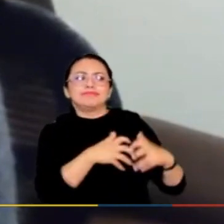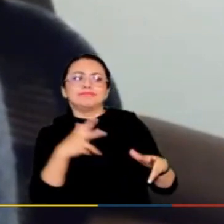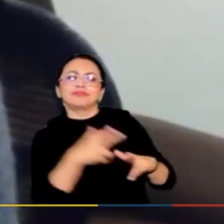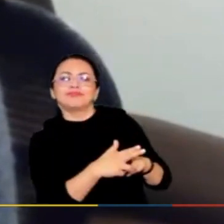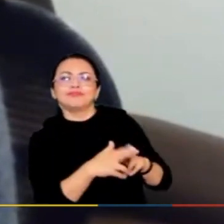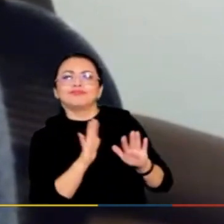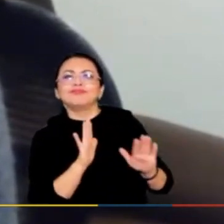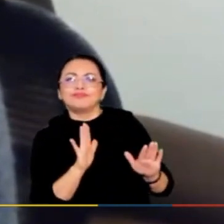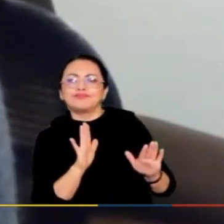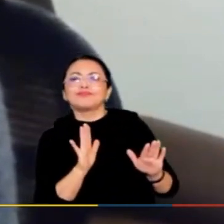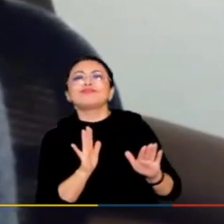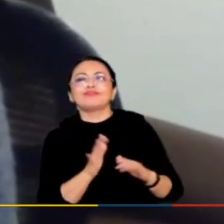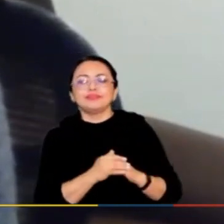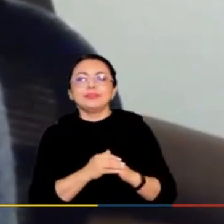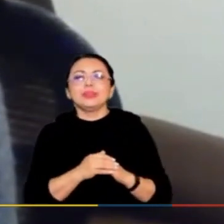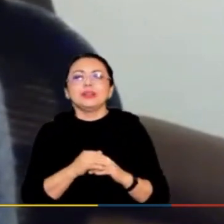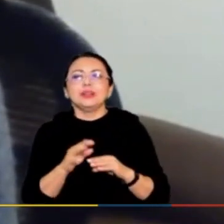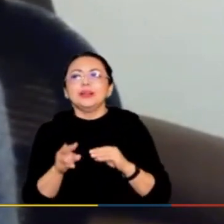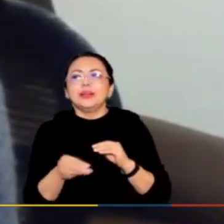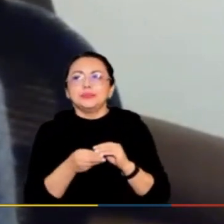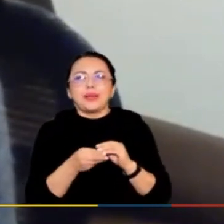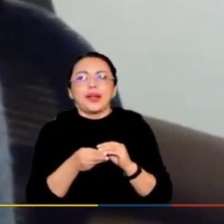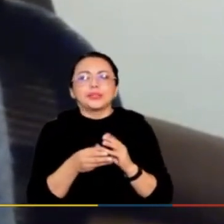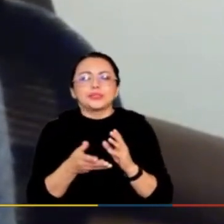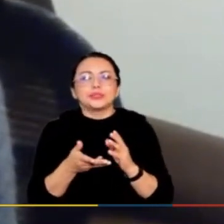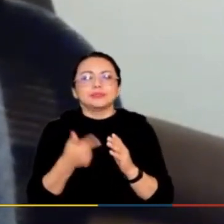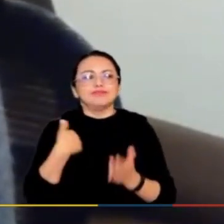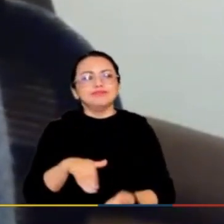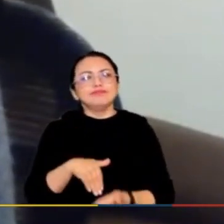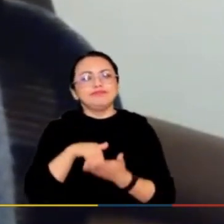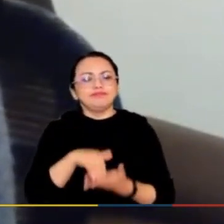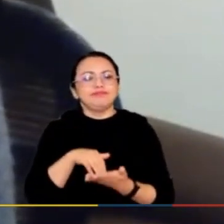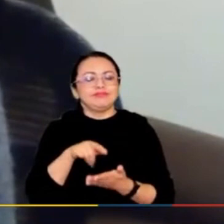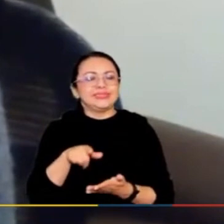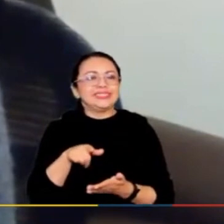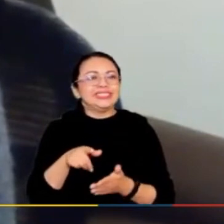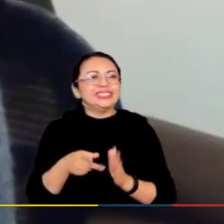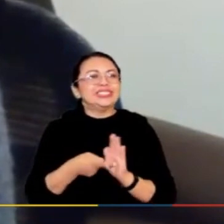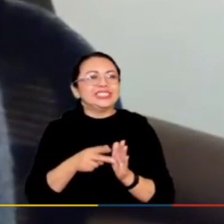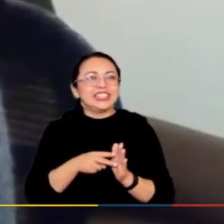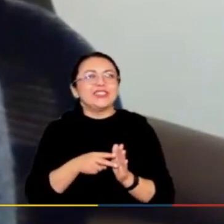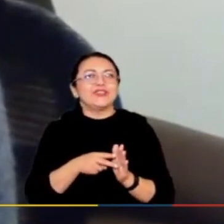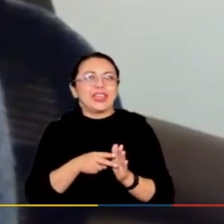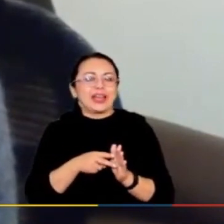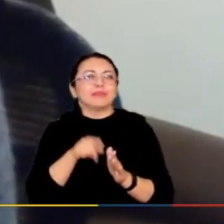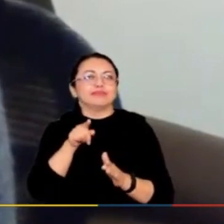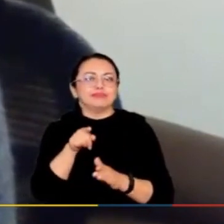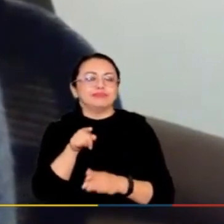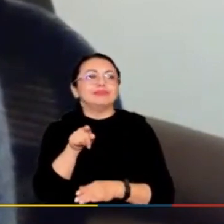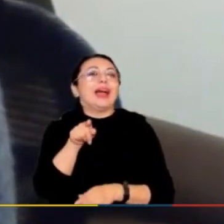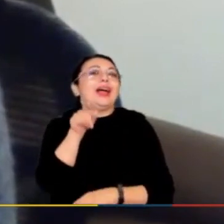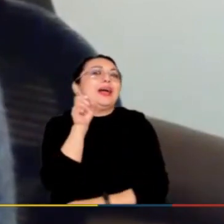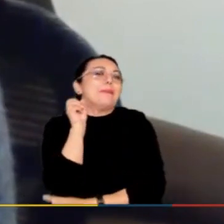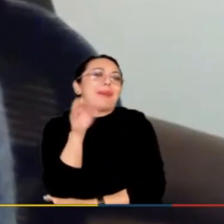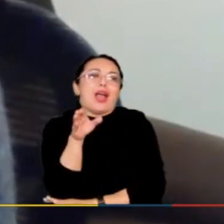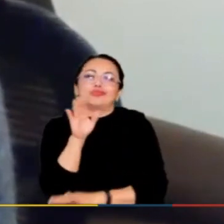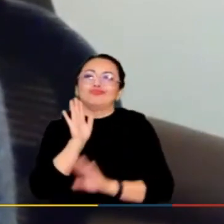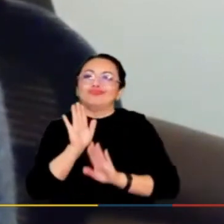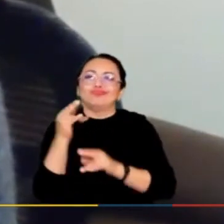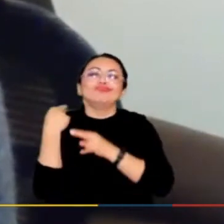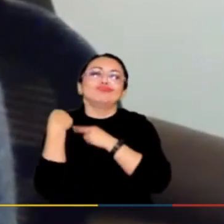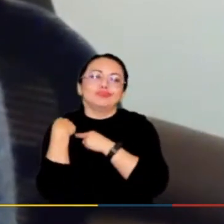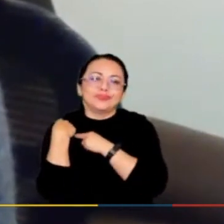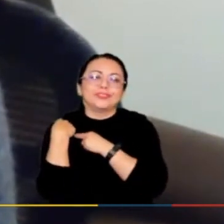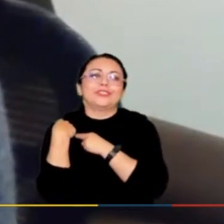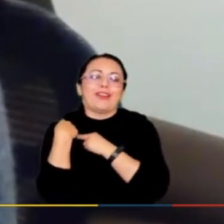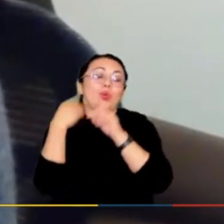bancario en el ejercicio de su posición, pues implica que definitivamente el operador bancario tenía que tomar